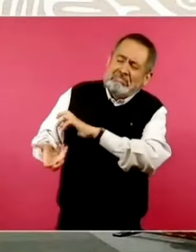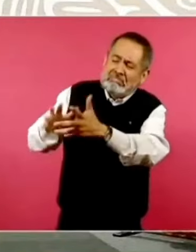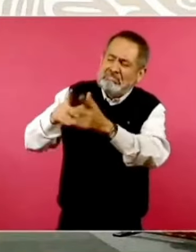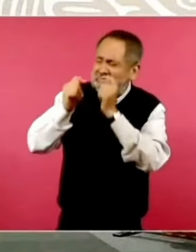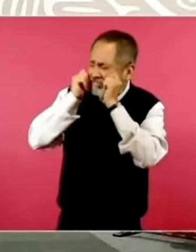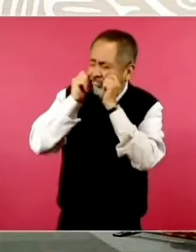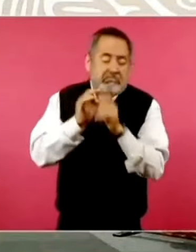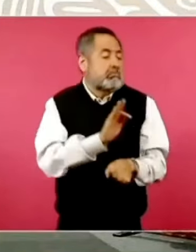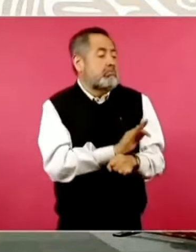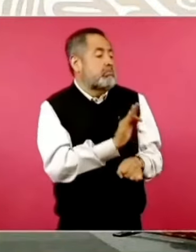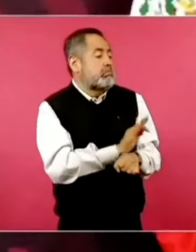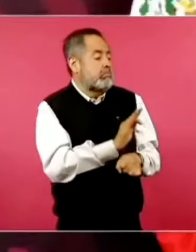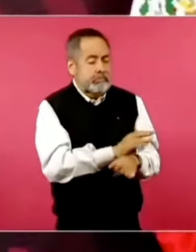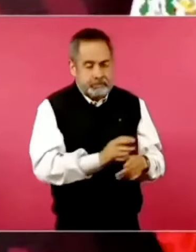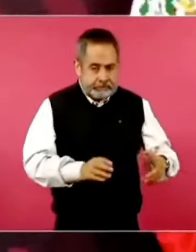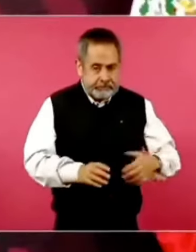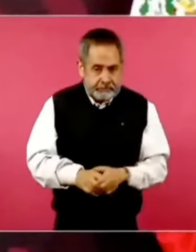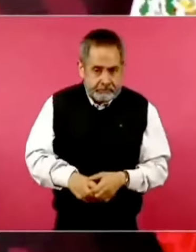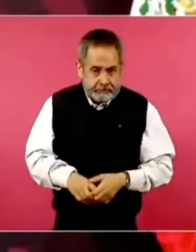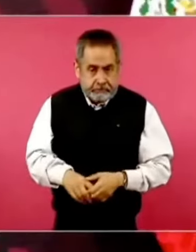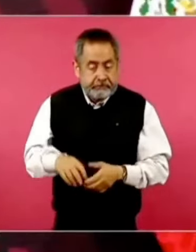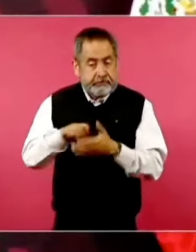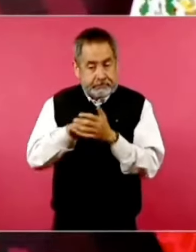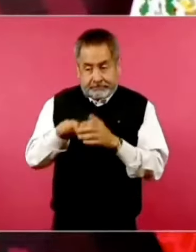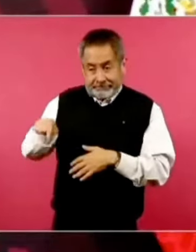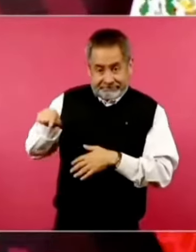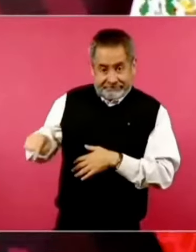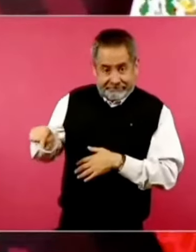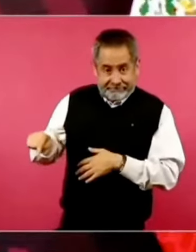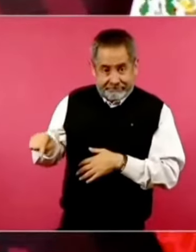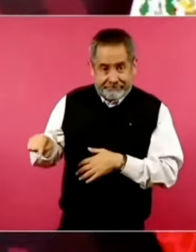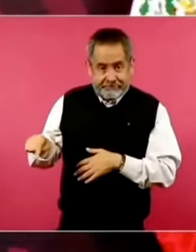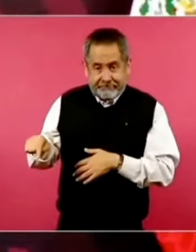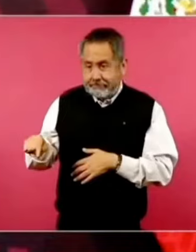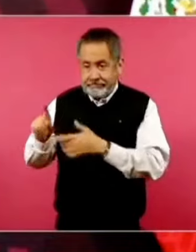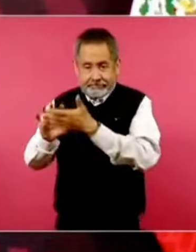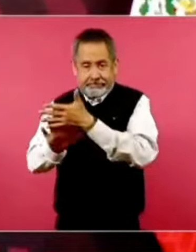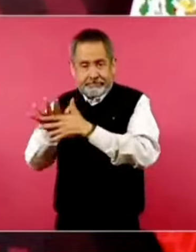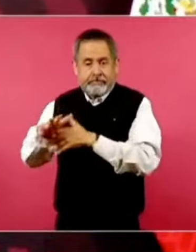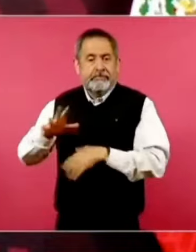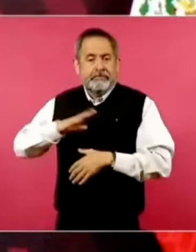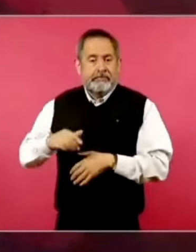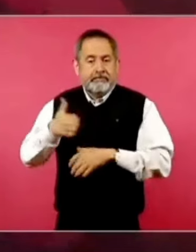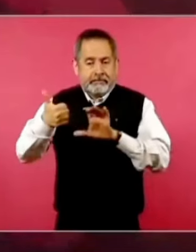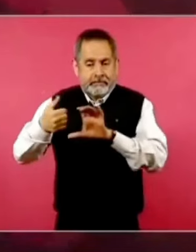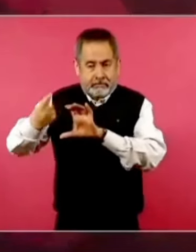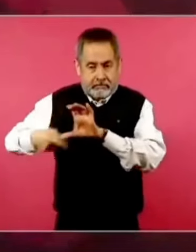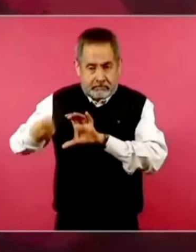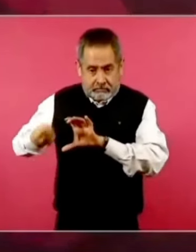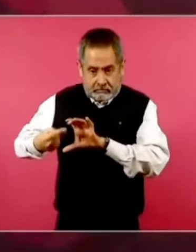y hay seis turbinas en una hidroeléctrica les